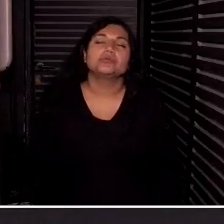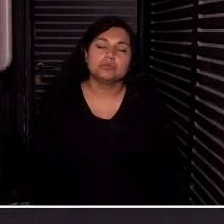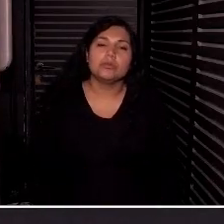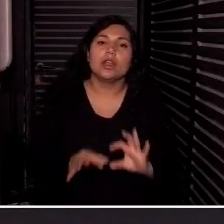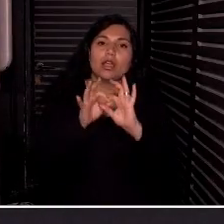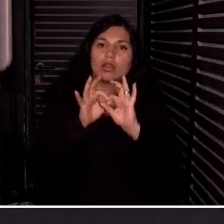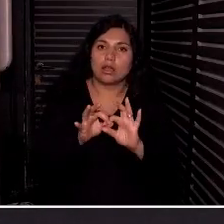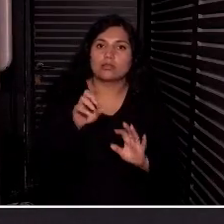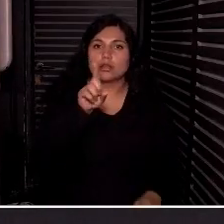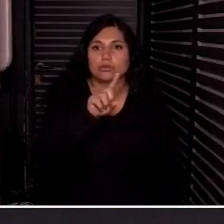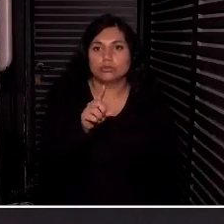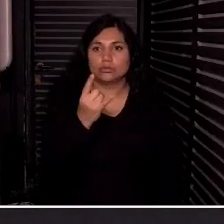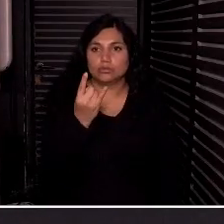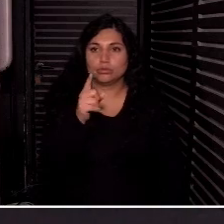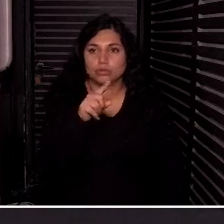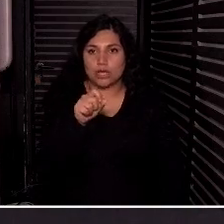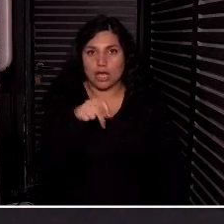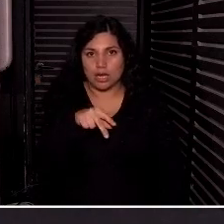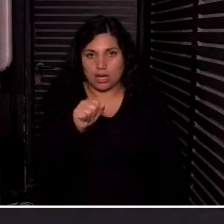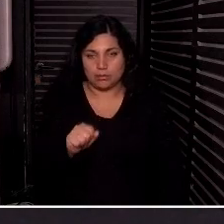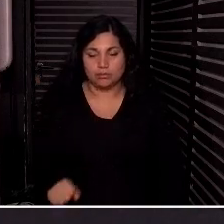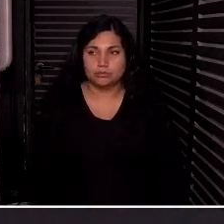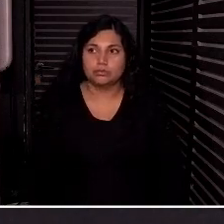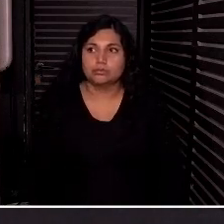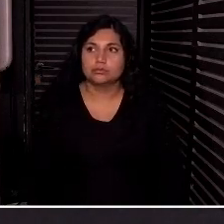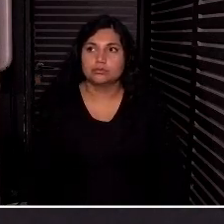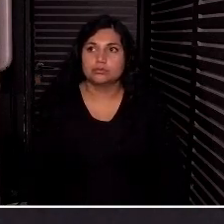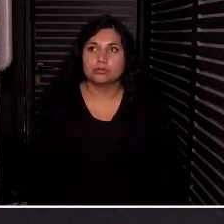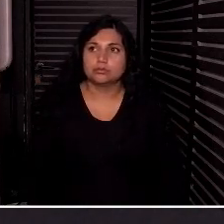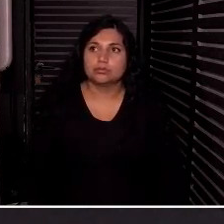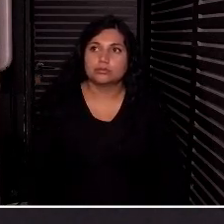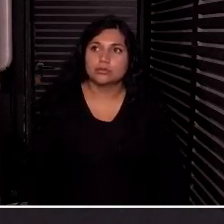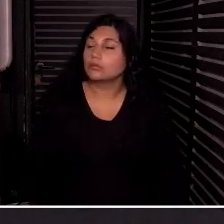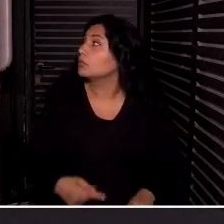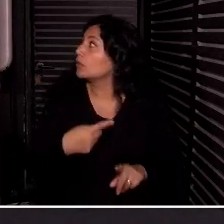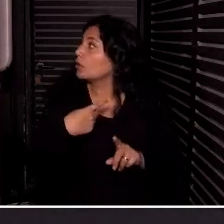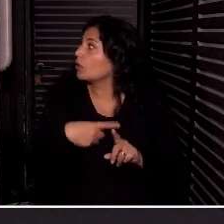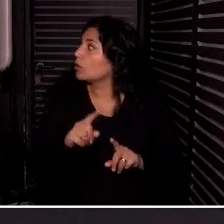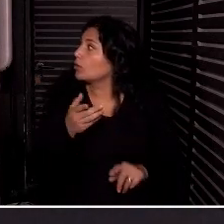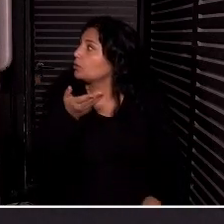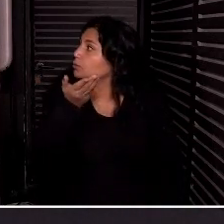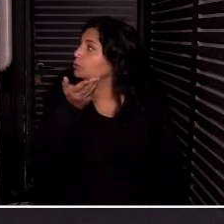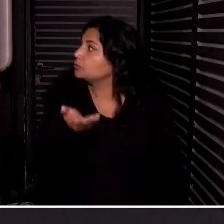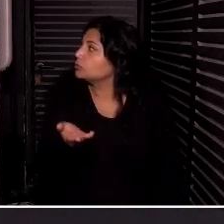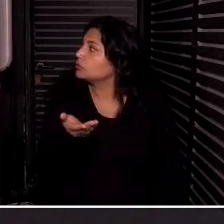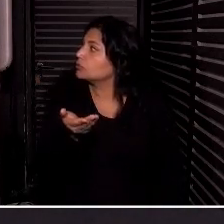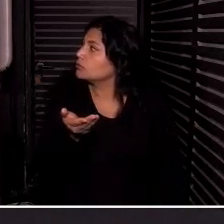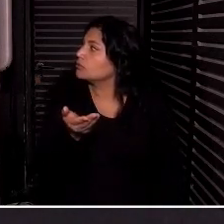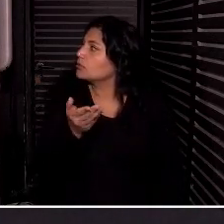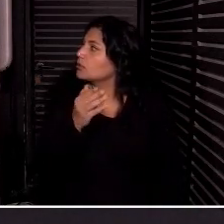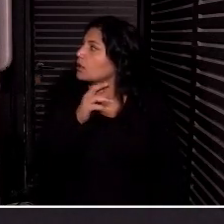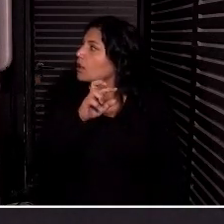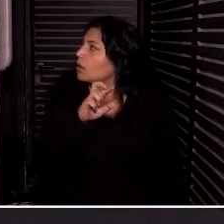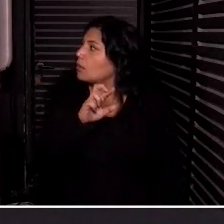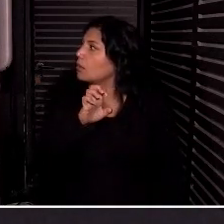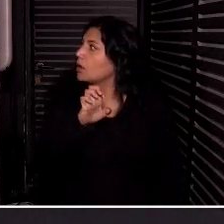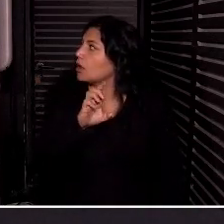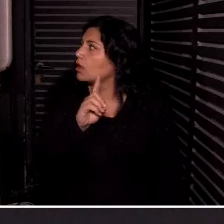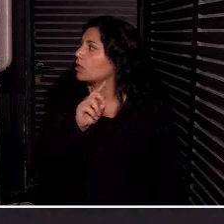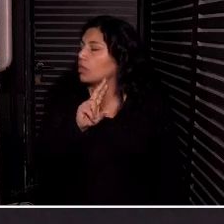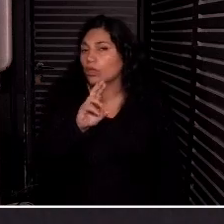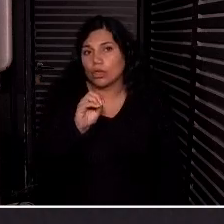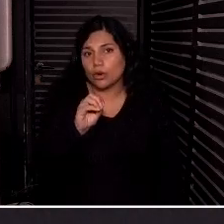Susana lorina Susana hace un rato habló de una dijo la textual o casi textual no una palabra